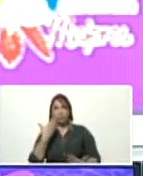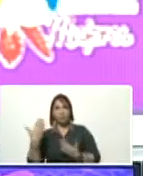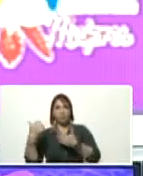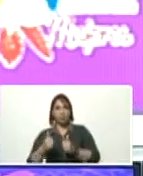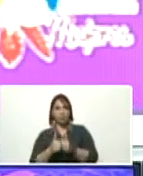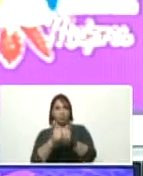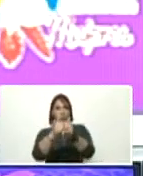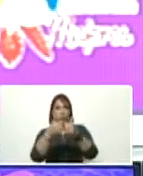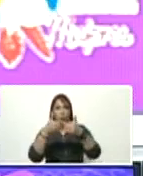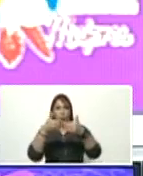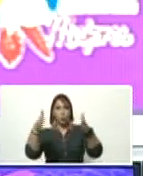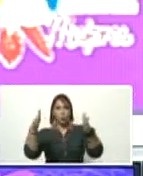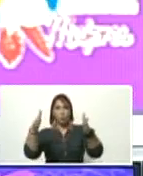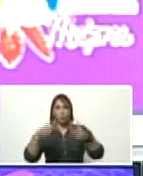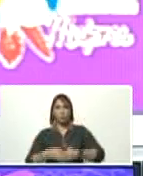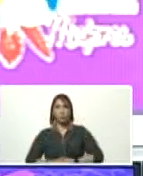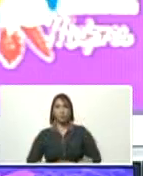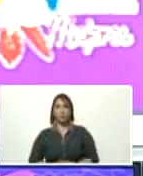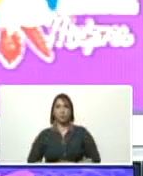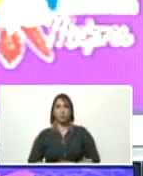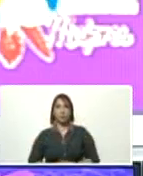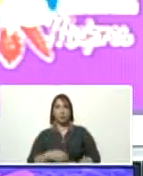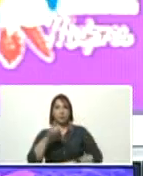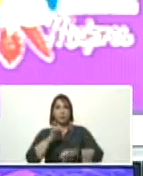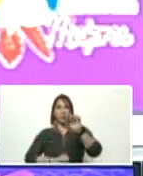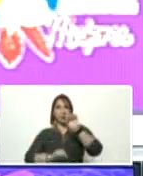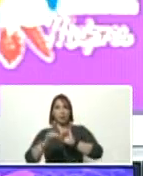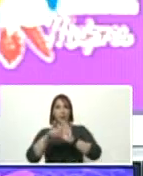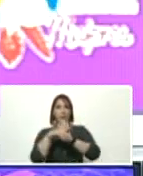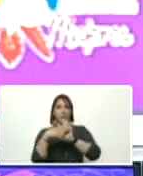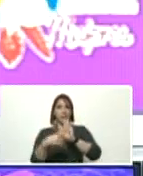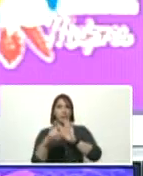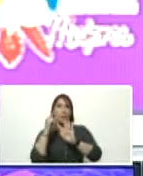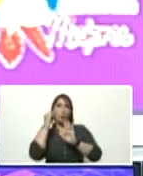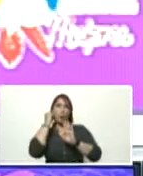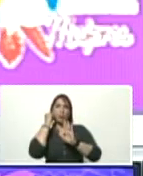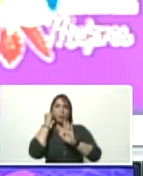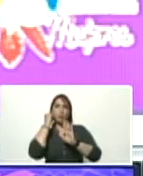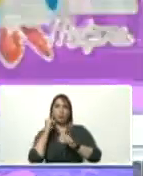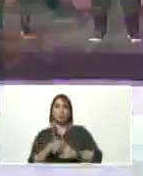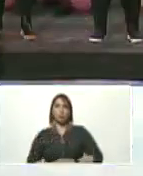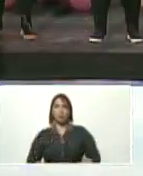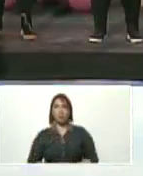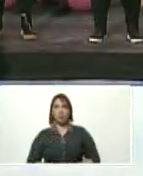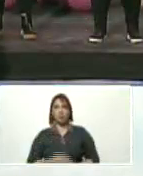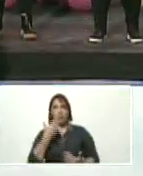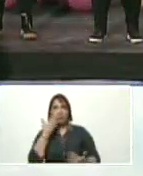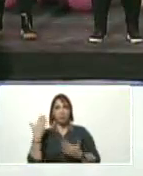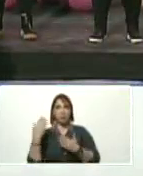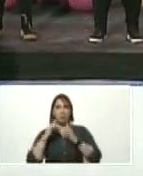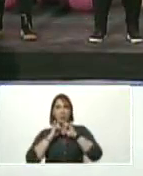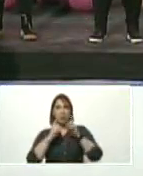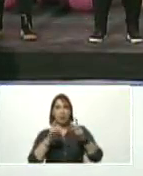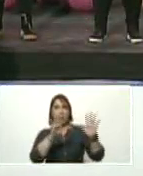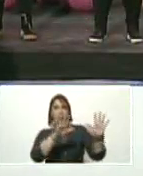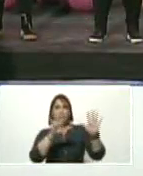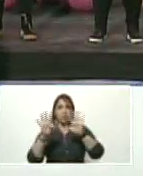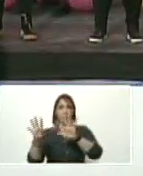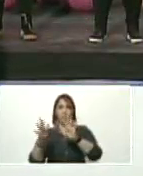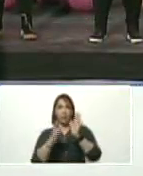la inauguración de la Defensoría de los Derechos de la Mujer allá en la calle 19 de